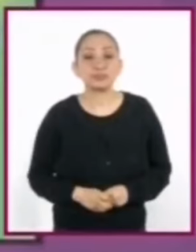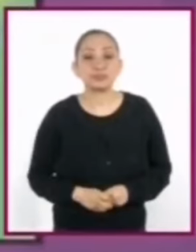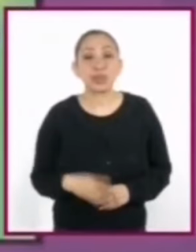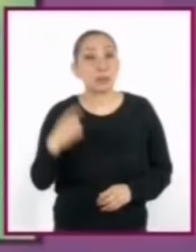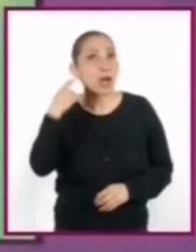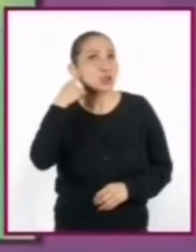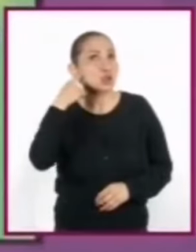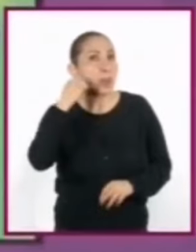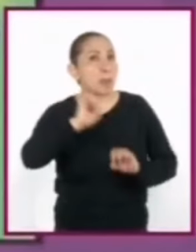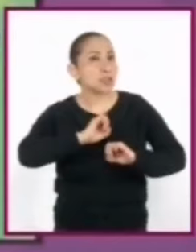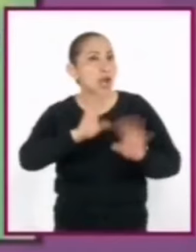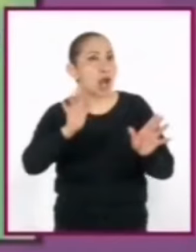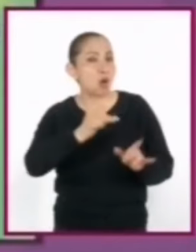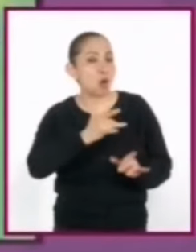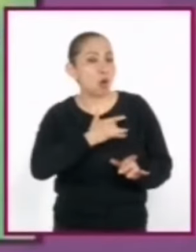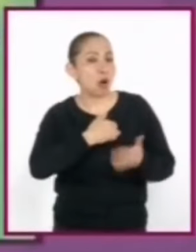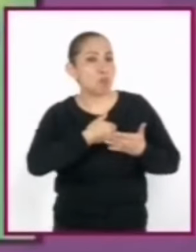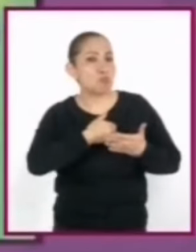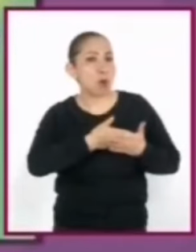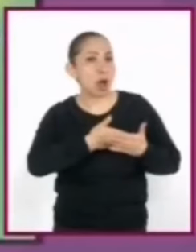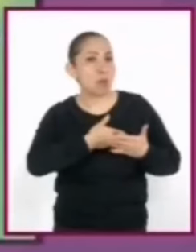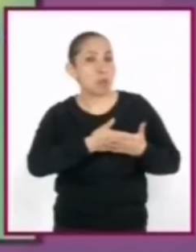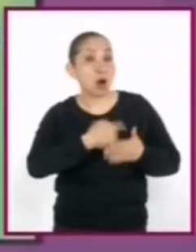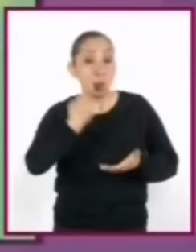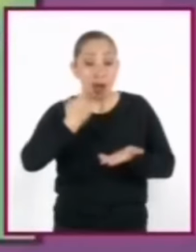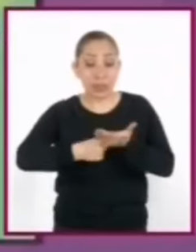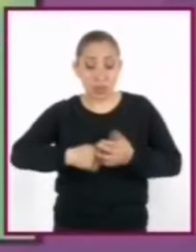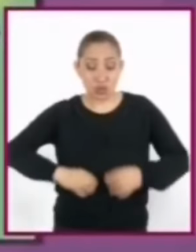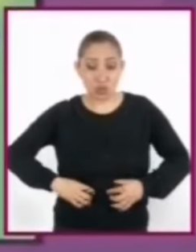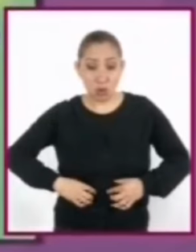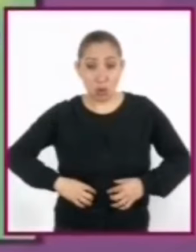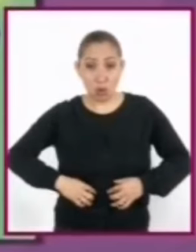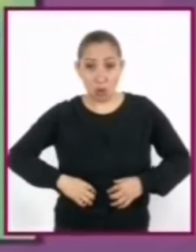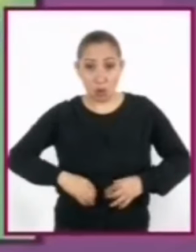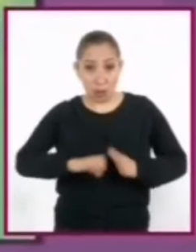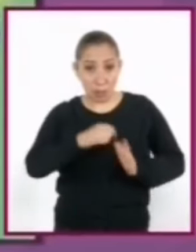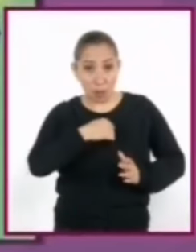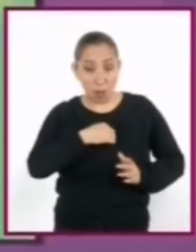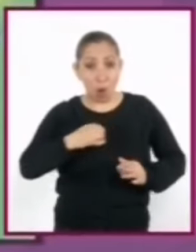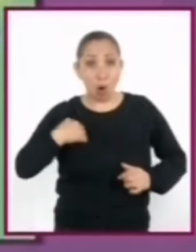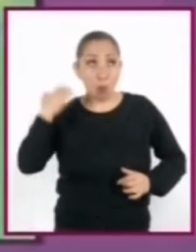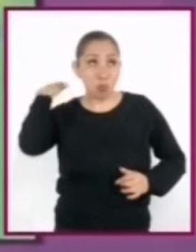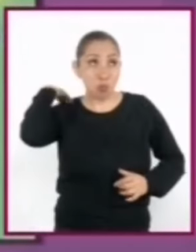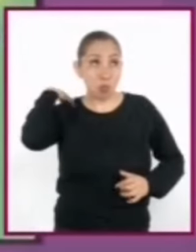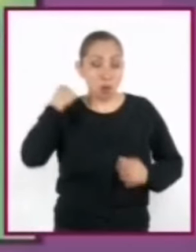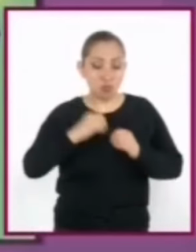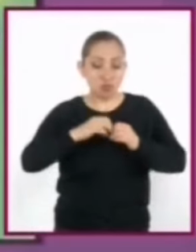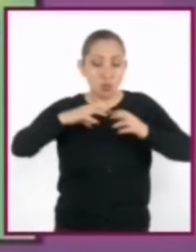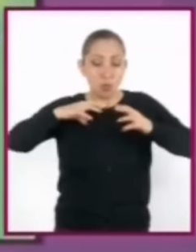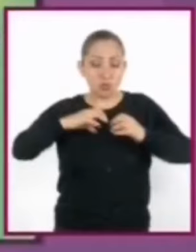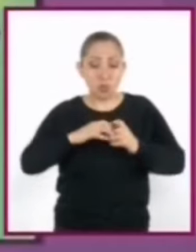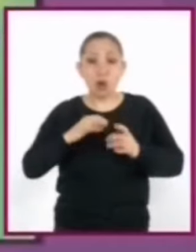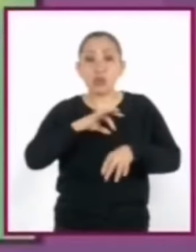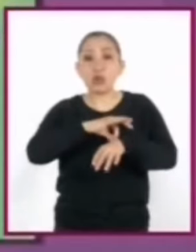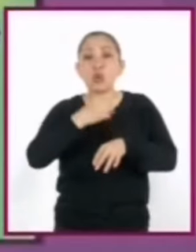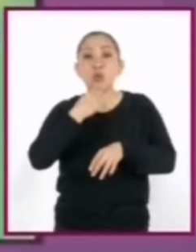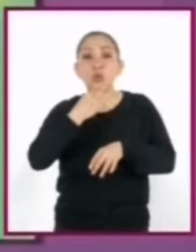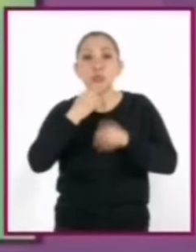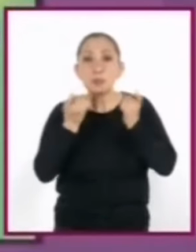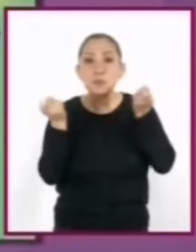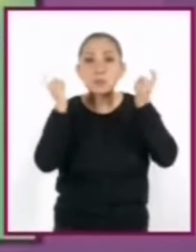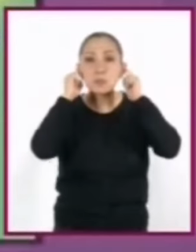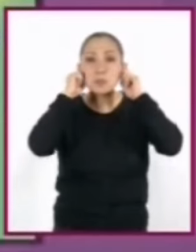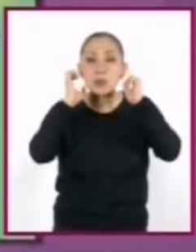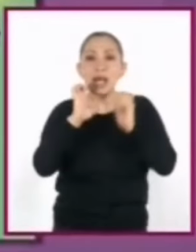Para escuchar con mayor claridad los sonidos de órganos internos como el corazón o los pulmones, el médico utiliza